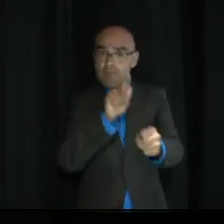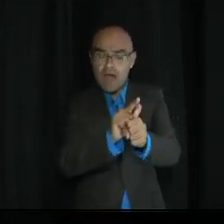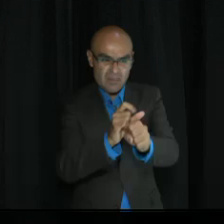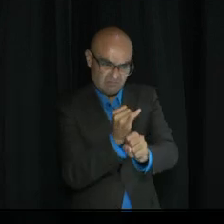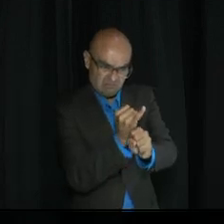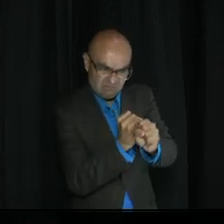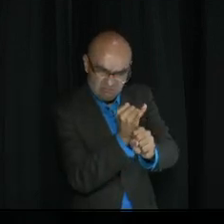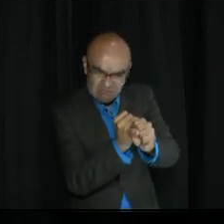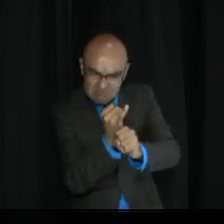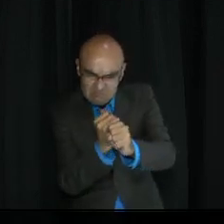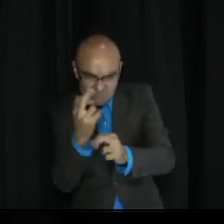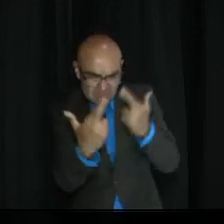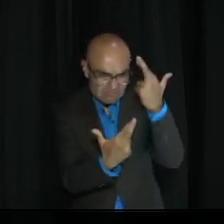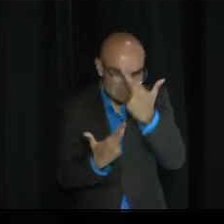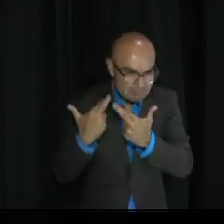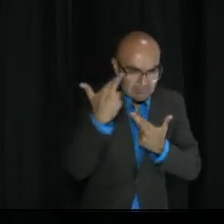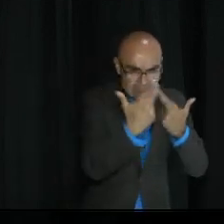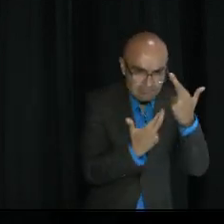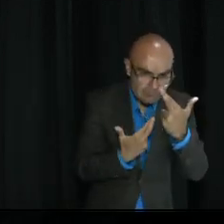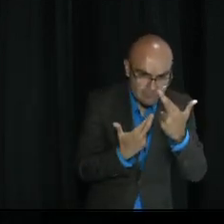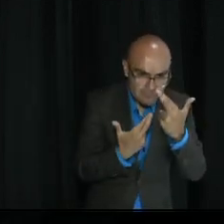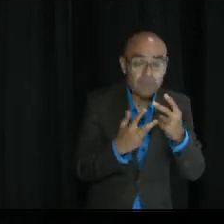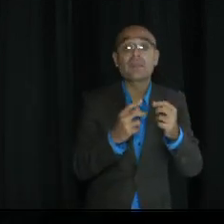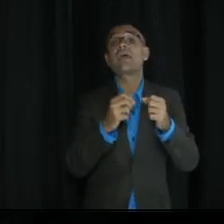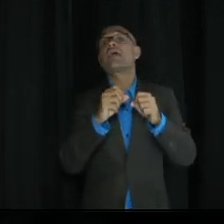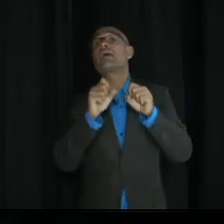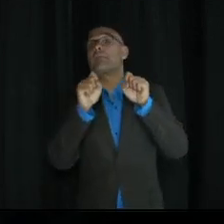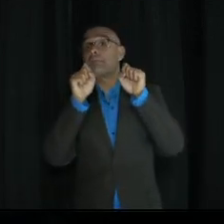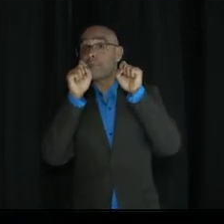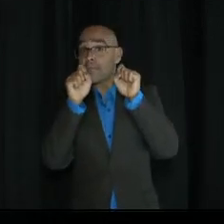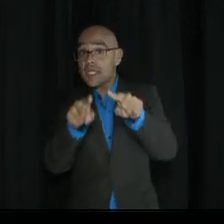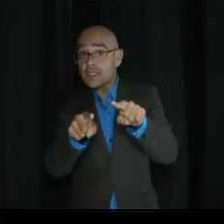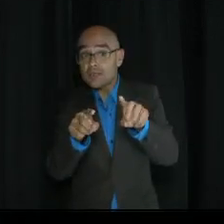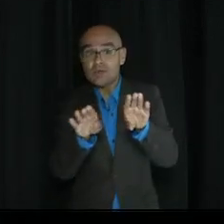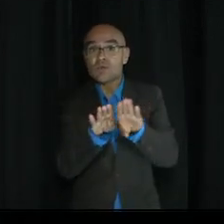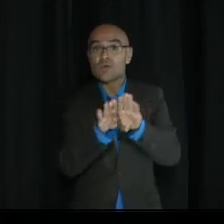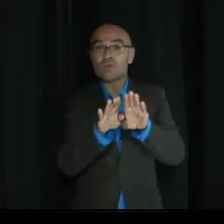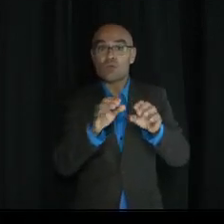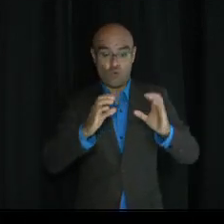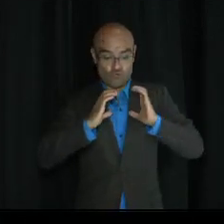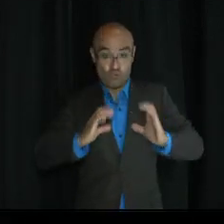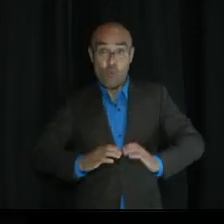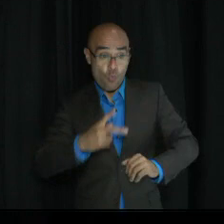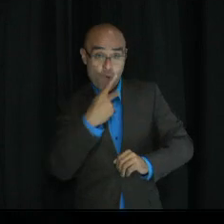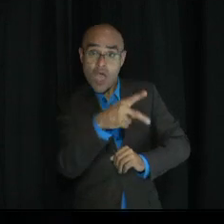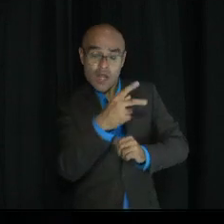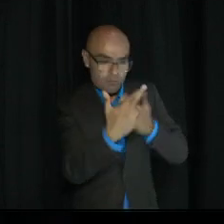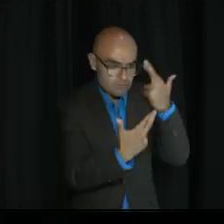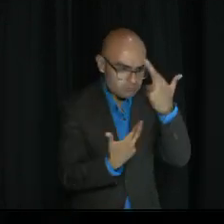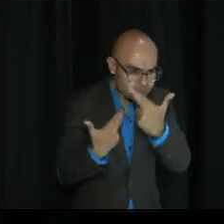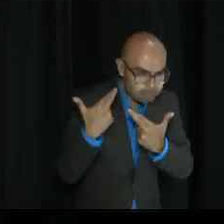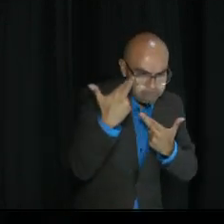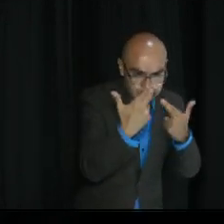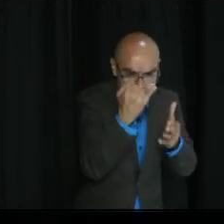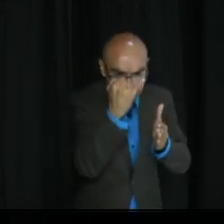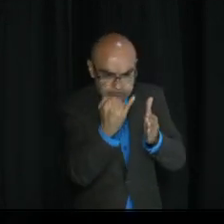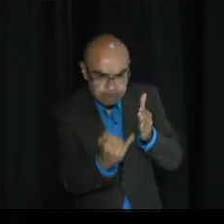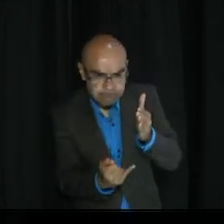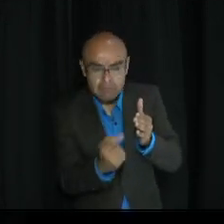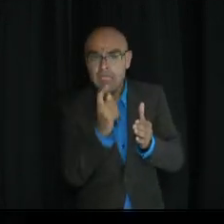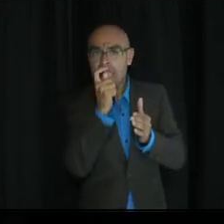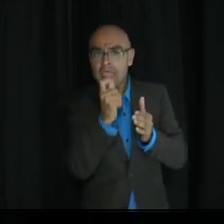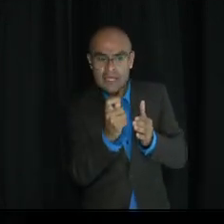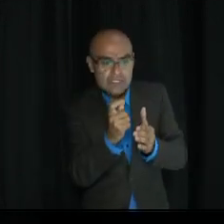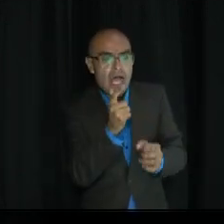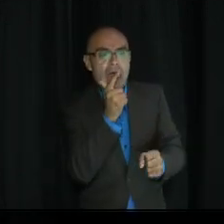hecho, y a través de la exploración física directa que realice de esos ejemplares, poder